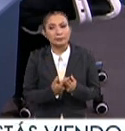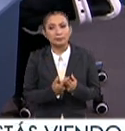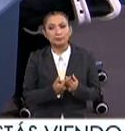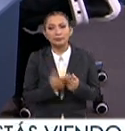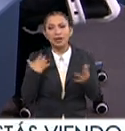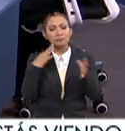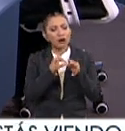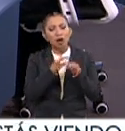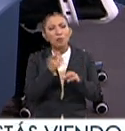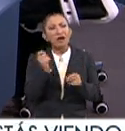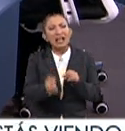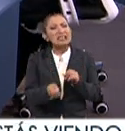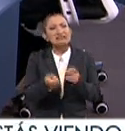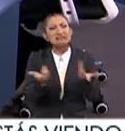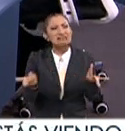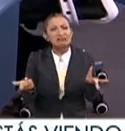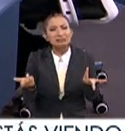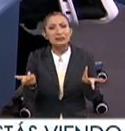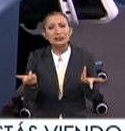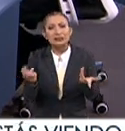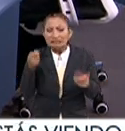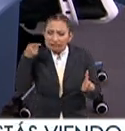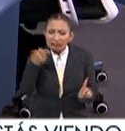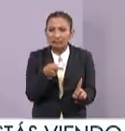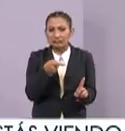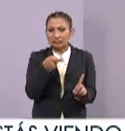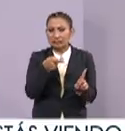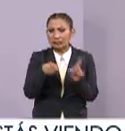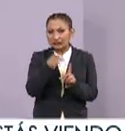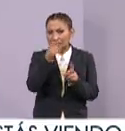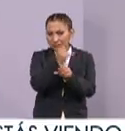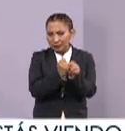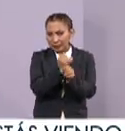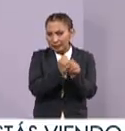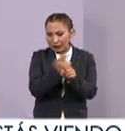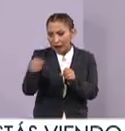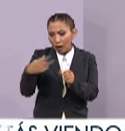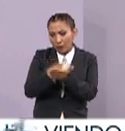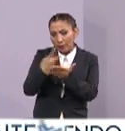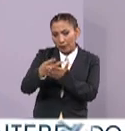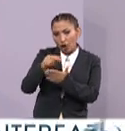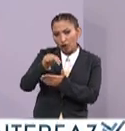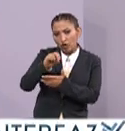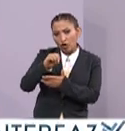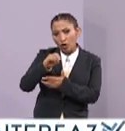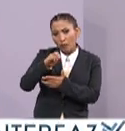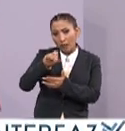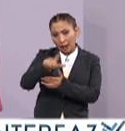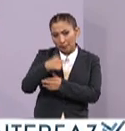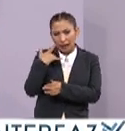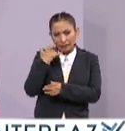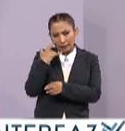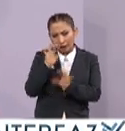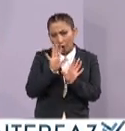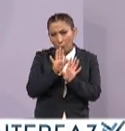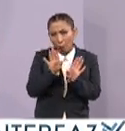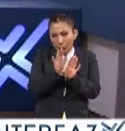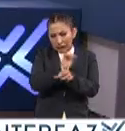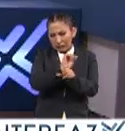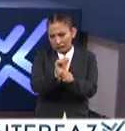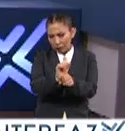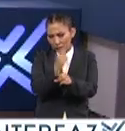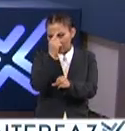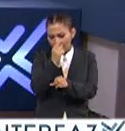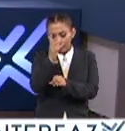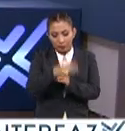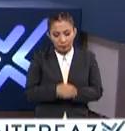Sí. explíquenos un poco de qué se trata específicamente esta investigación que está galardonando el Nobel. Voy a intentar hacerlo lo más sencillo